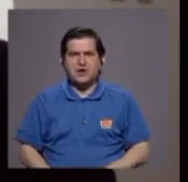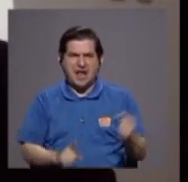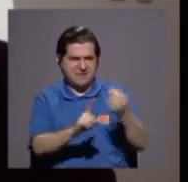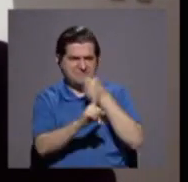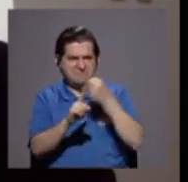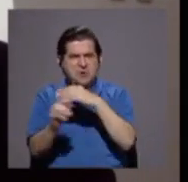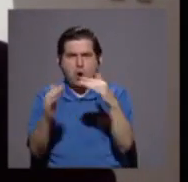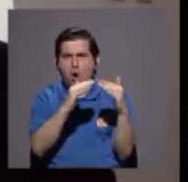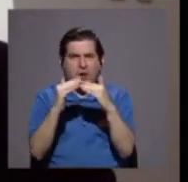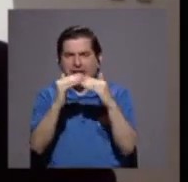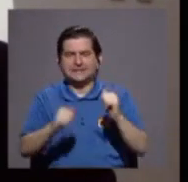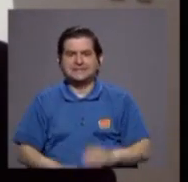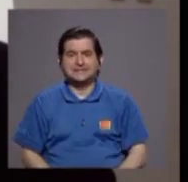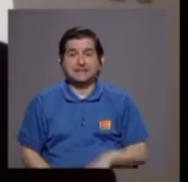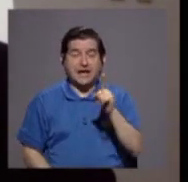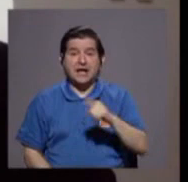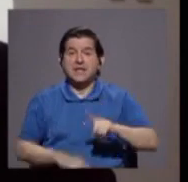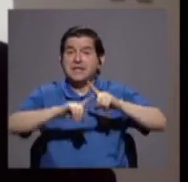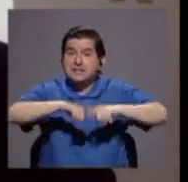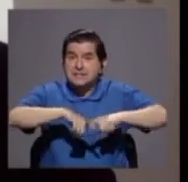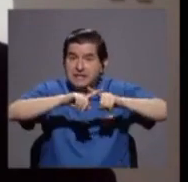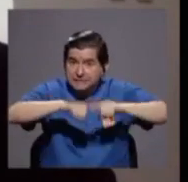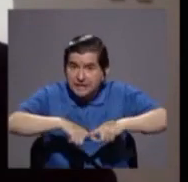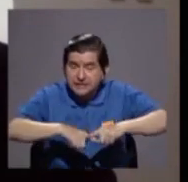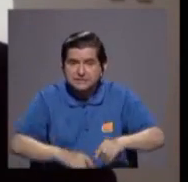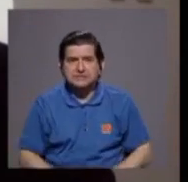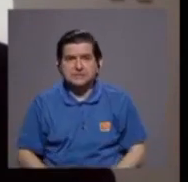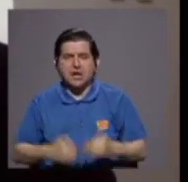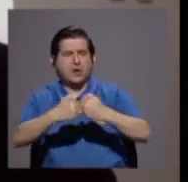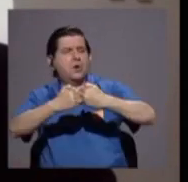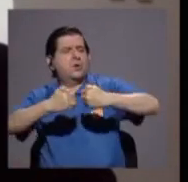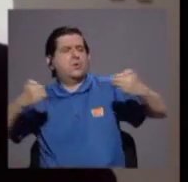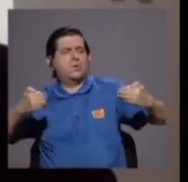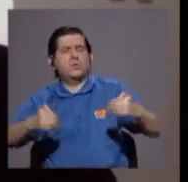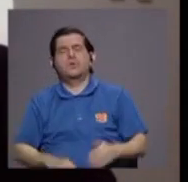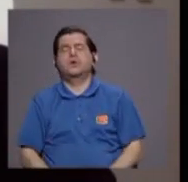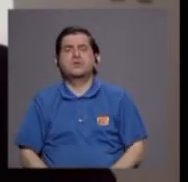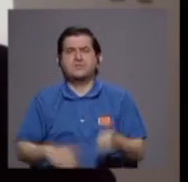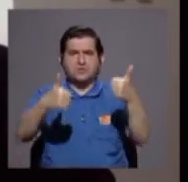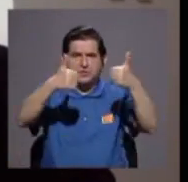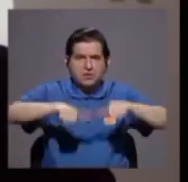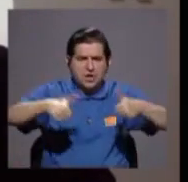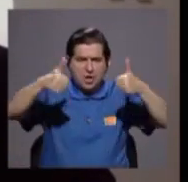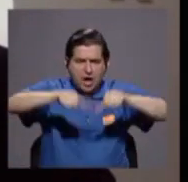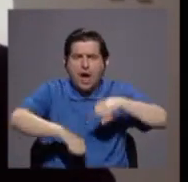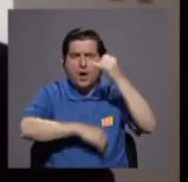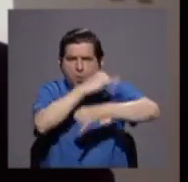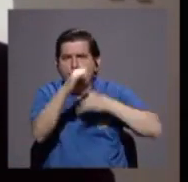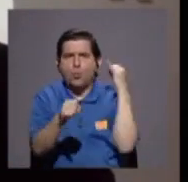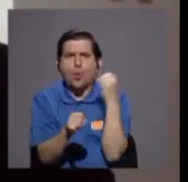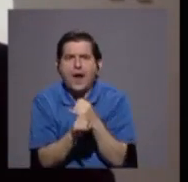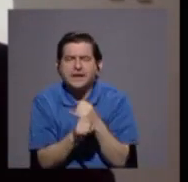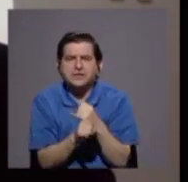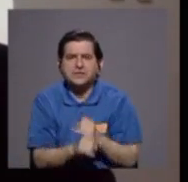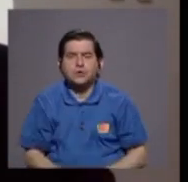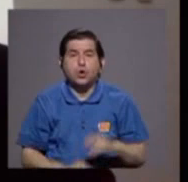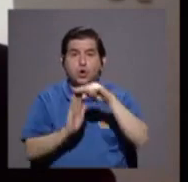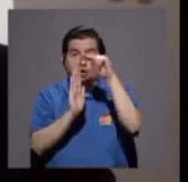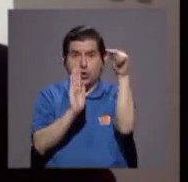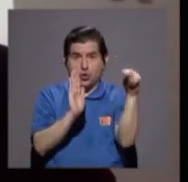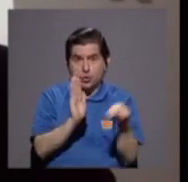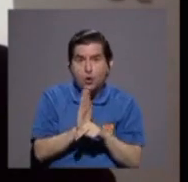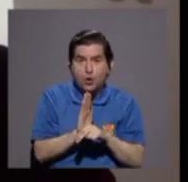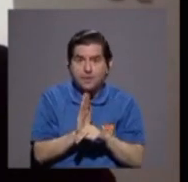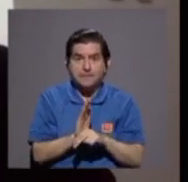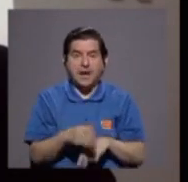y además una tendencia a alejarse de los acuerdos internacionales, de las normas que